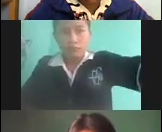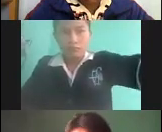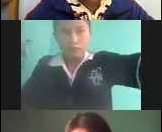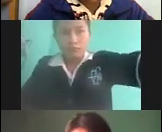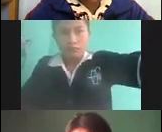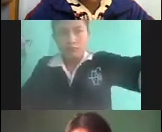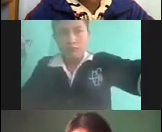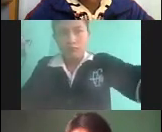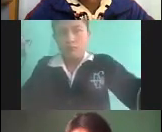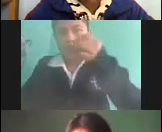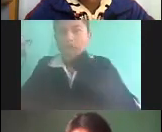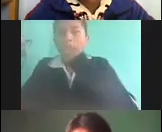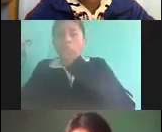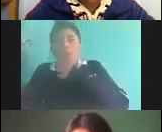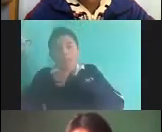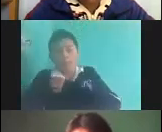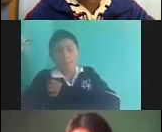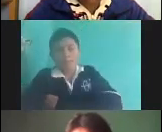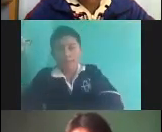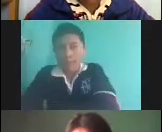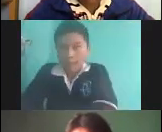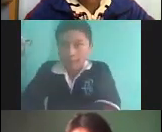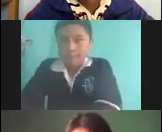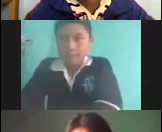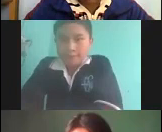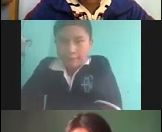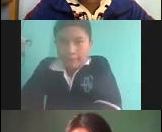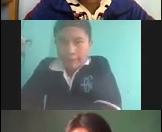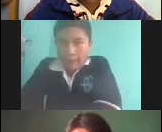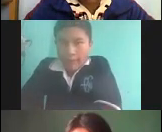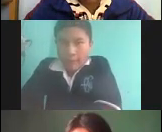Vamos a ver, una respuesta por lo menos.